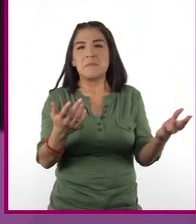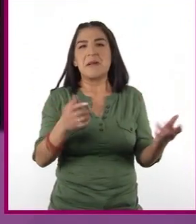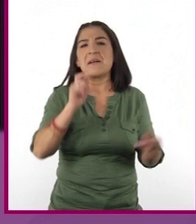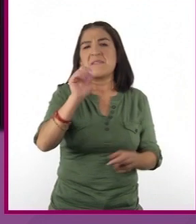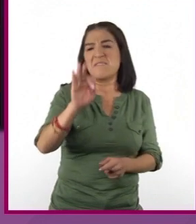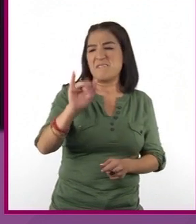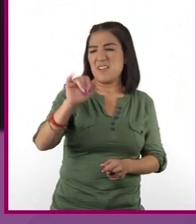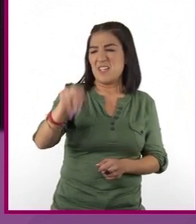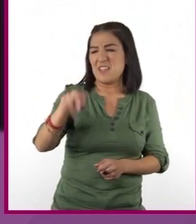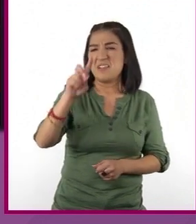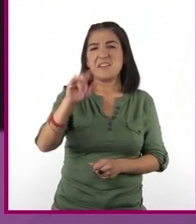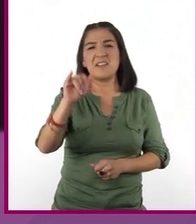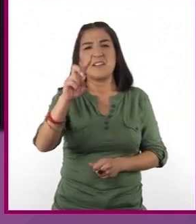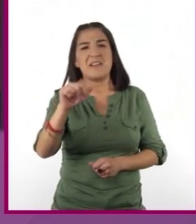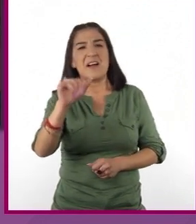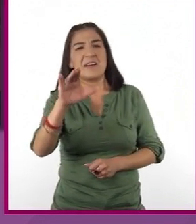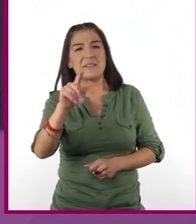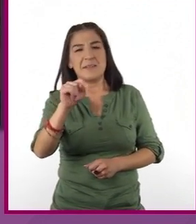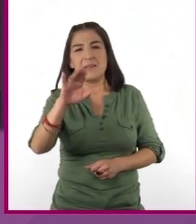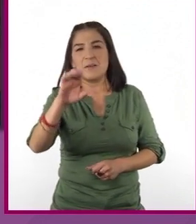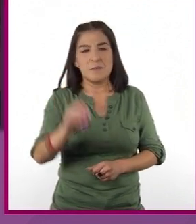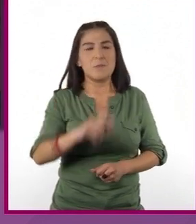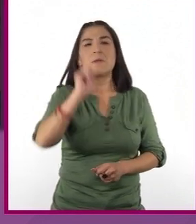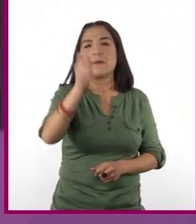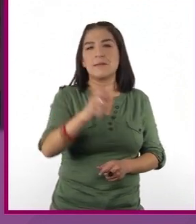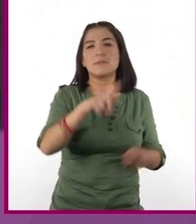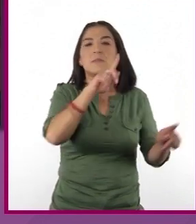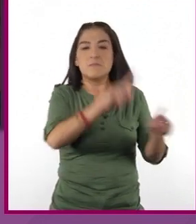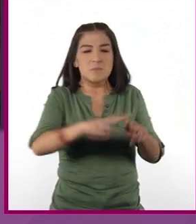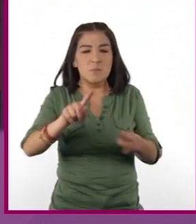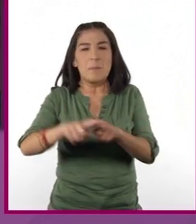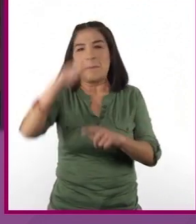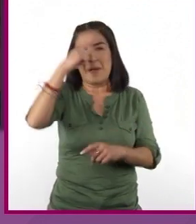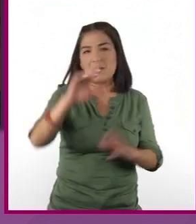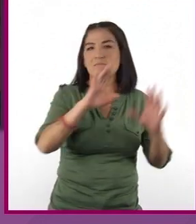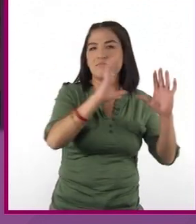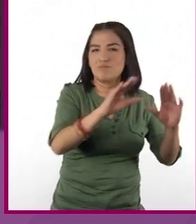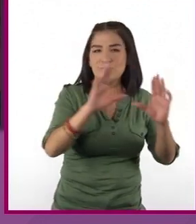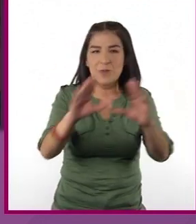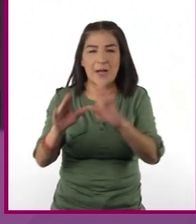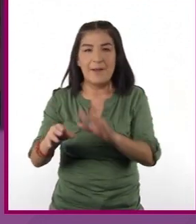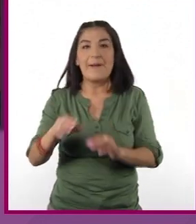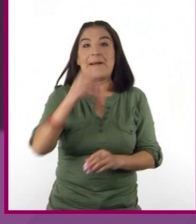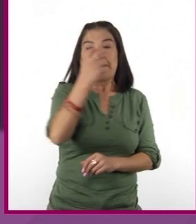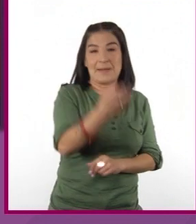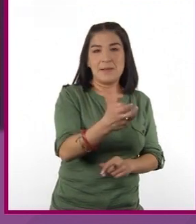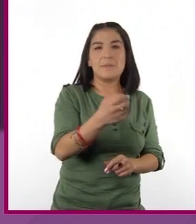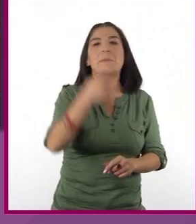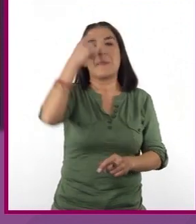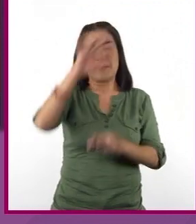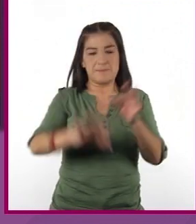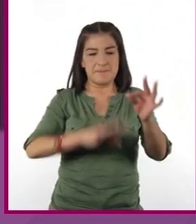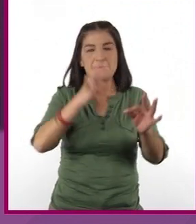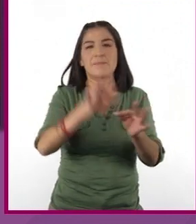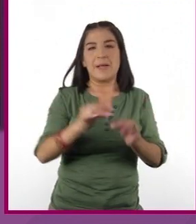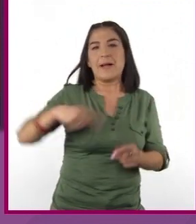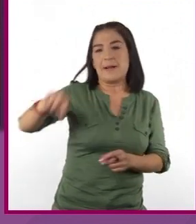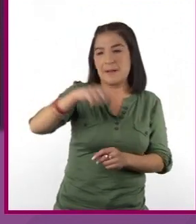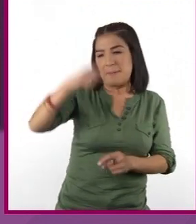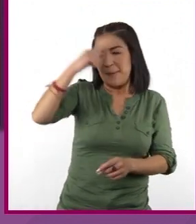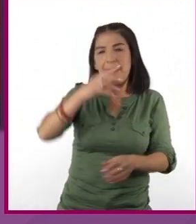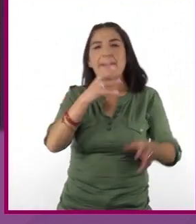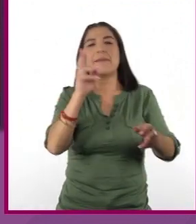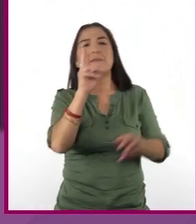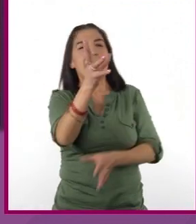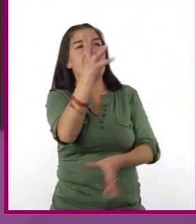decir esto? Que la antología, como medio para la enseñanza, la antología cumple con esta finalidad, ya